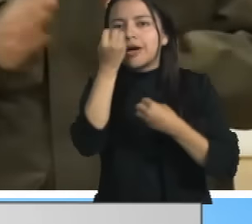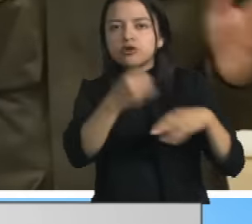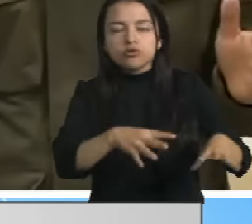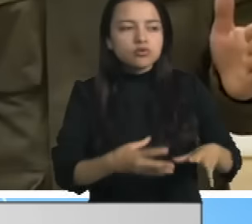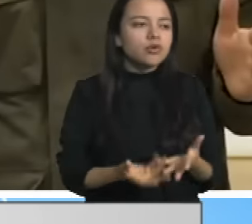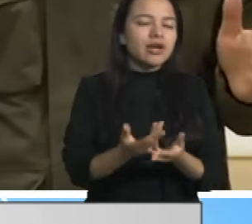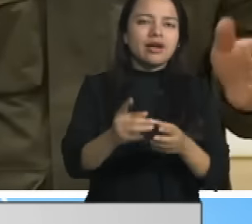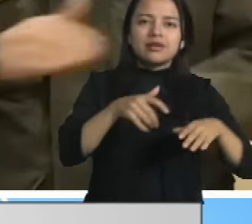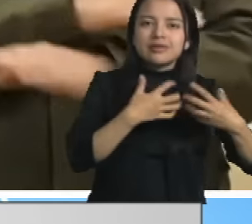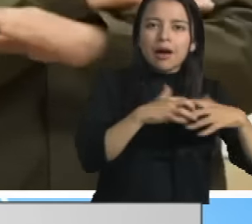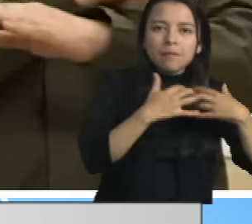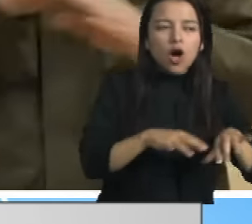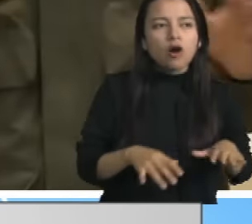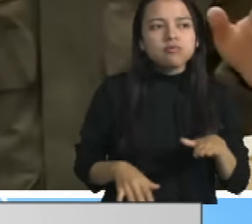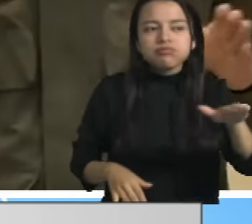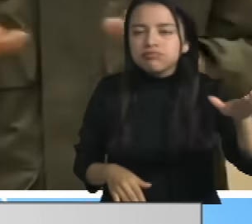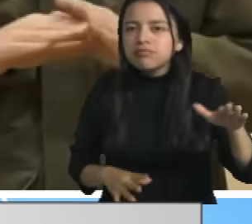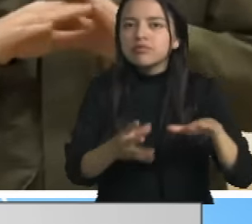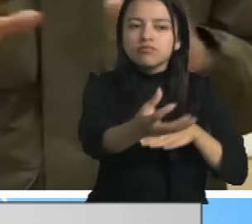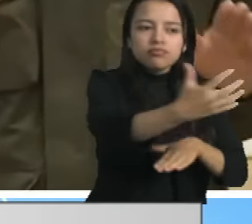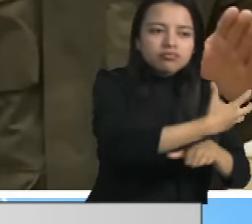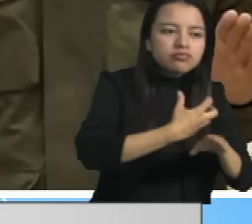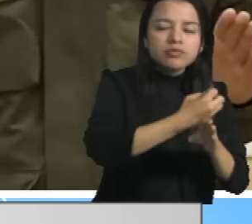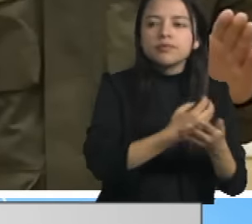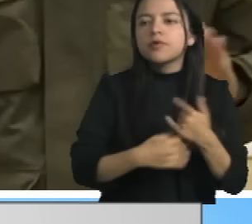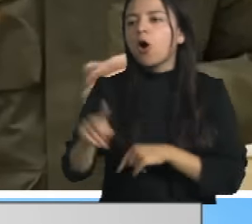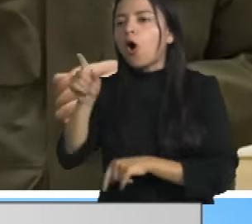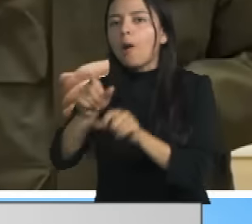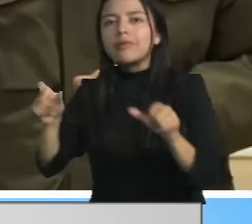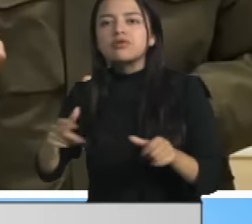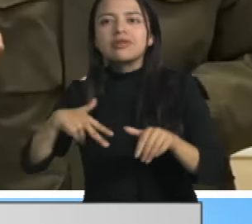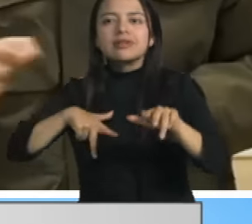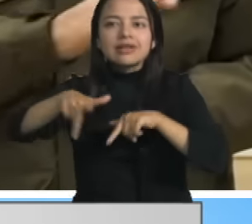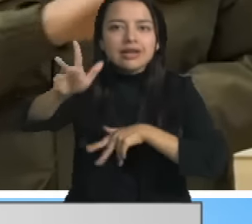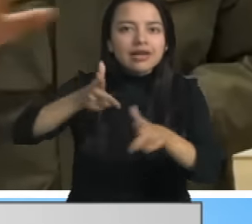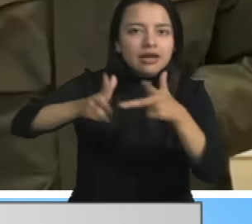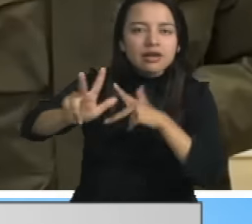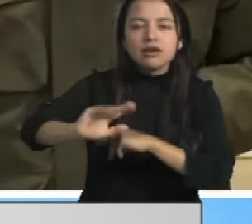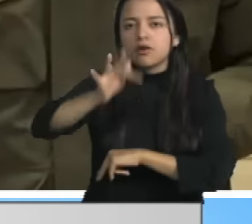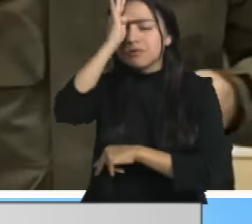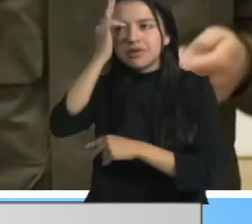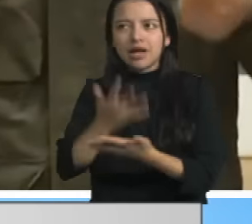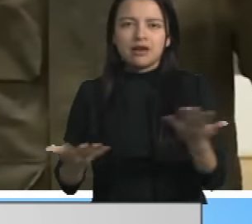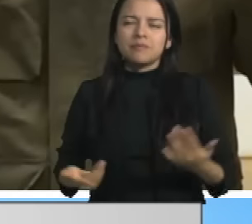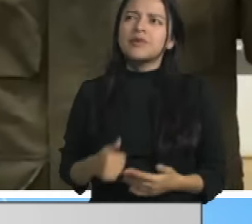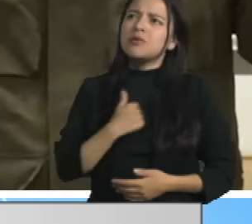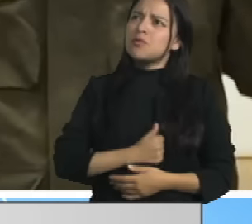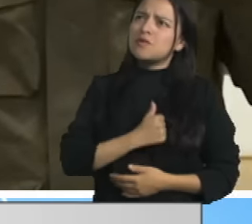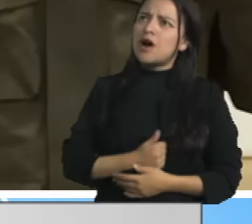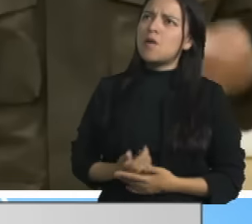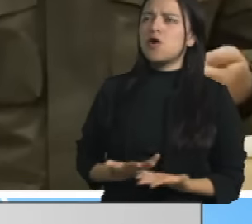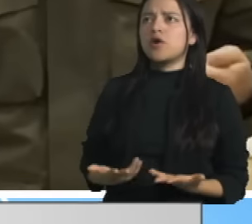negociación. O bien, si consideran que no hay más posibilidades vía diálogo de resolver el problema y den la